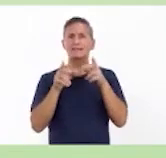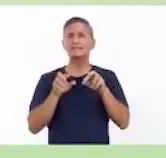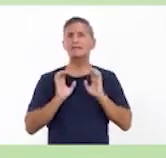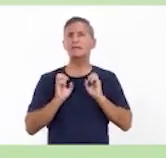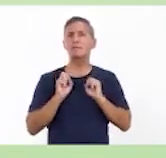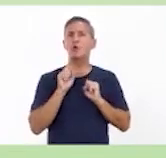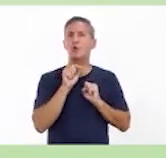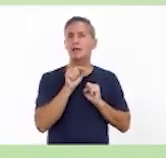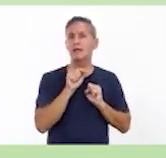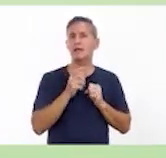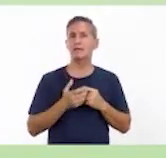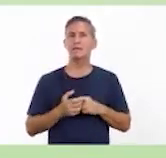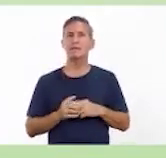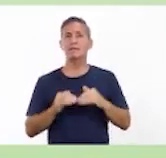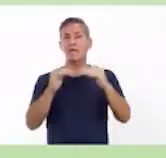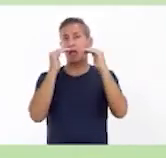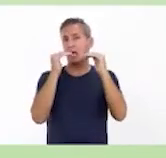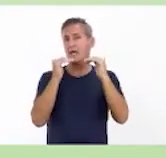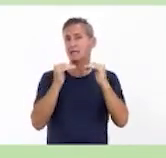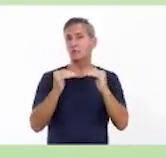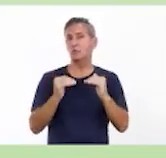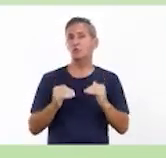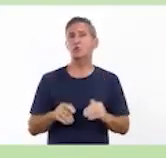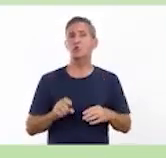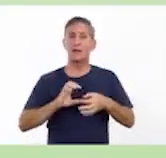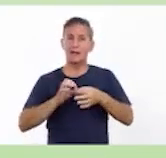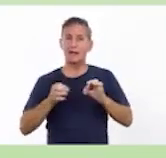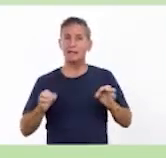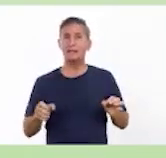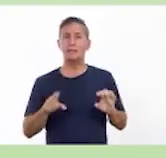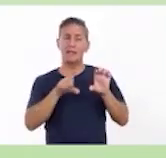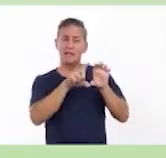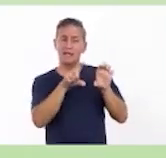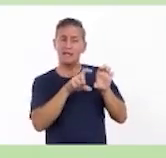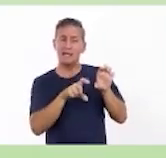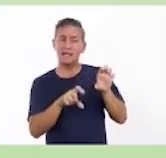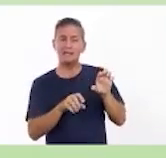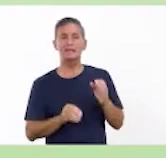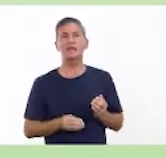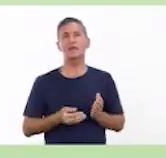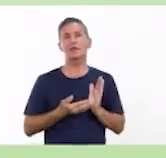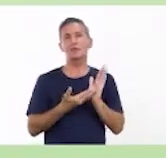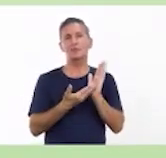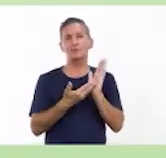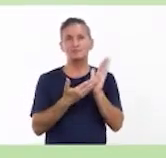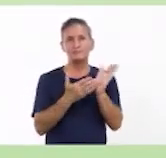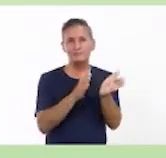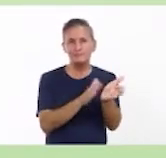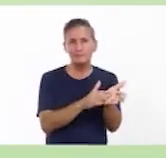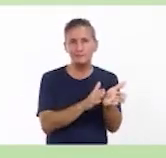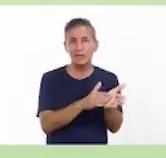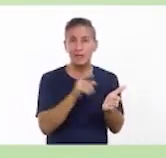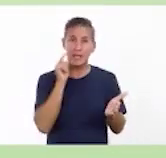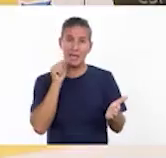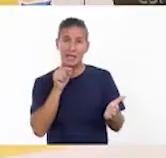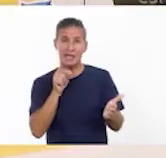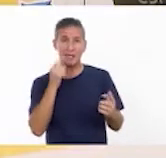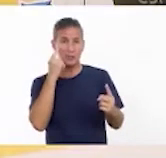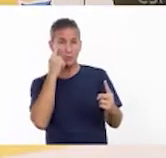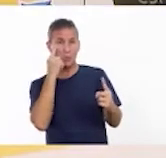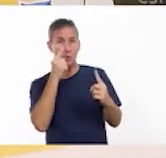funcionalidad de las estructuras gramaticales en textos dados. Estos van a ser los objetivos